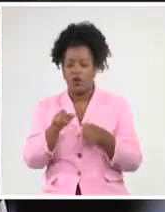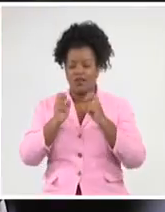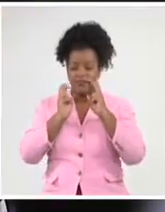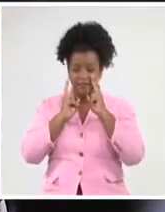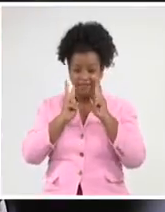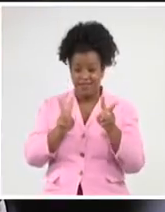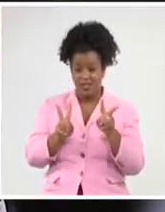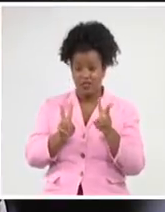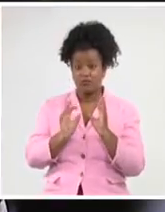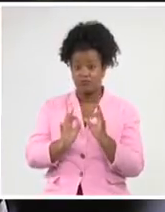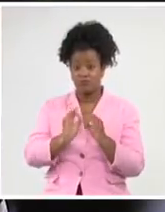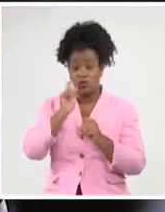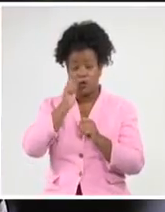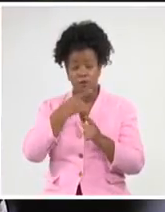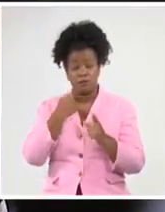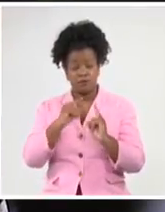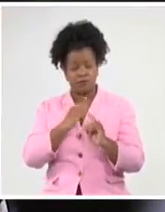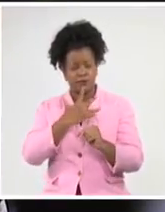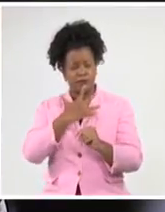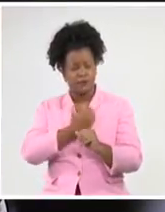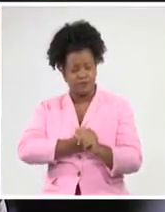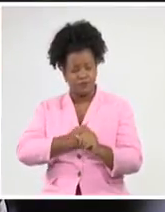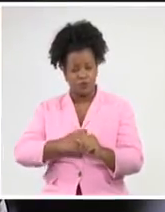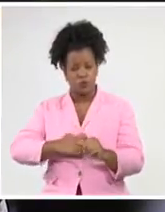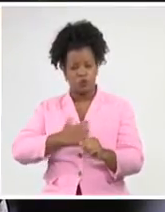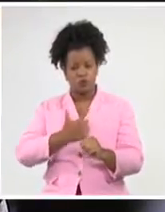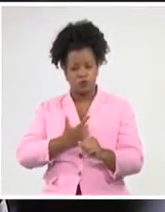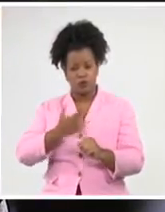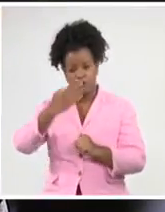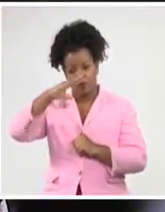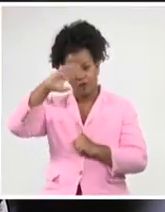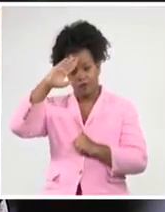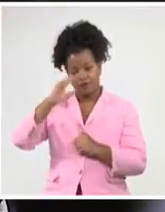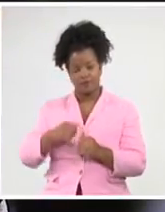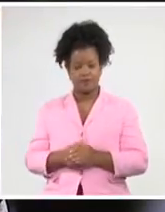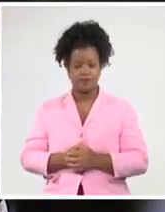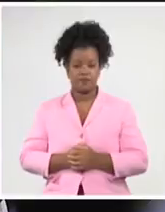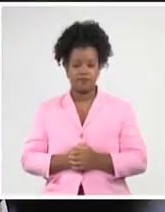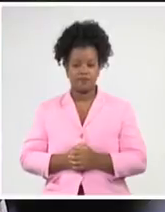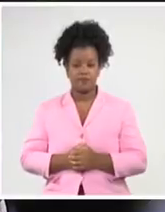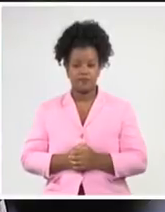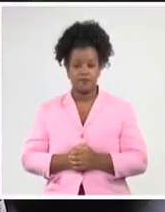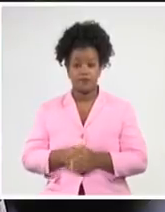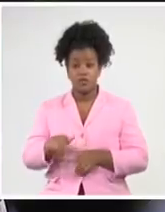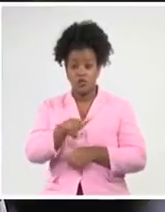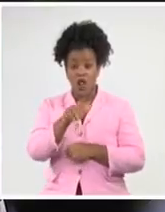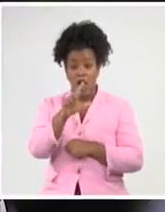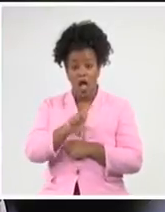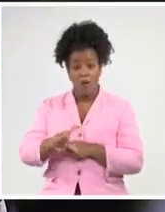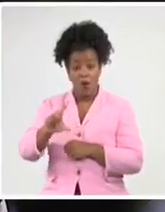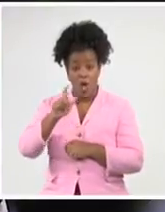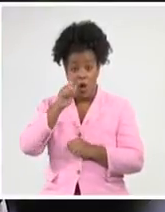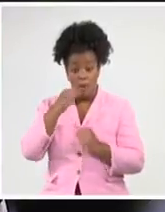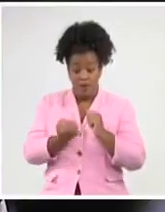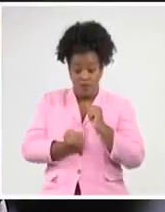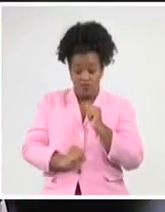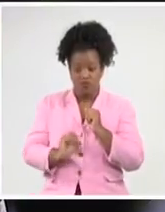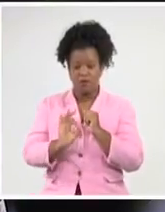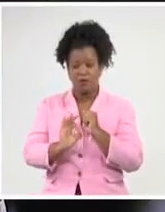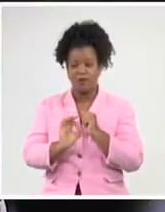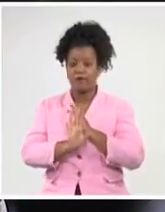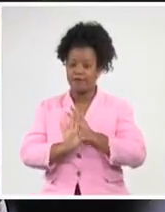es una enorme pérdida para la cultura cubana. Y también desde su natal Camagüey se dice adiós al Caballero del Son,